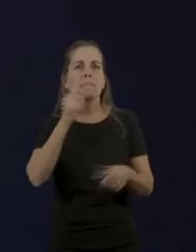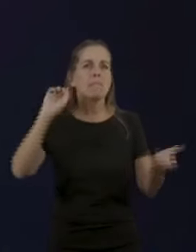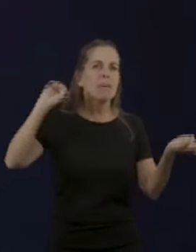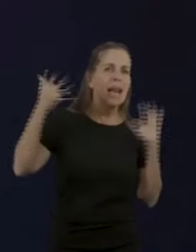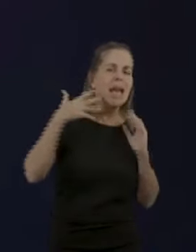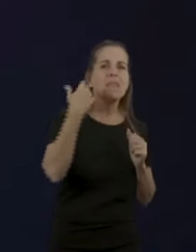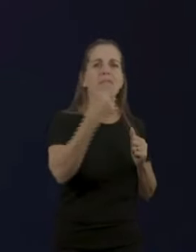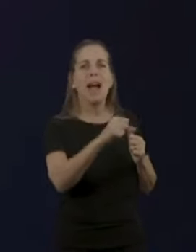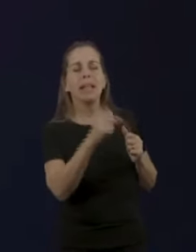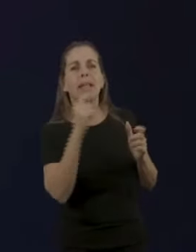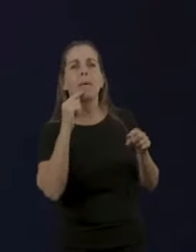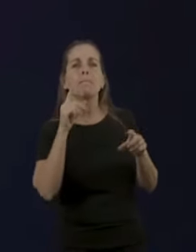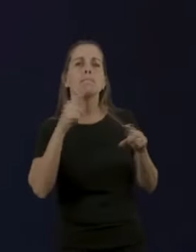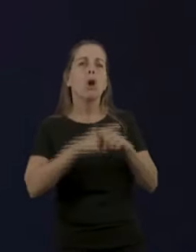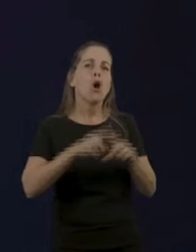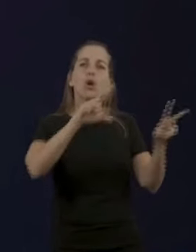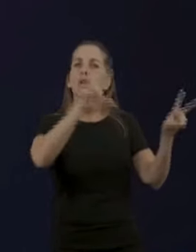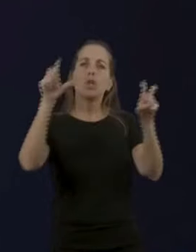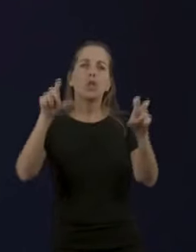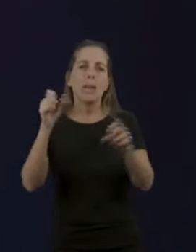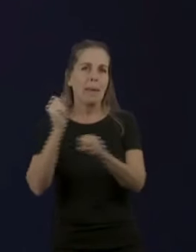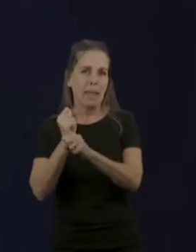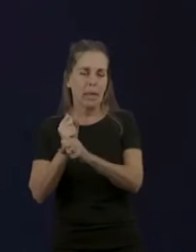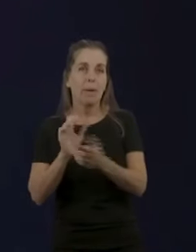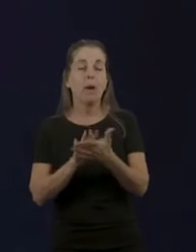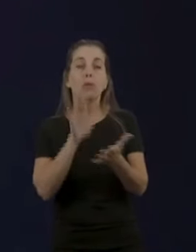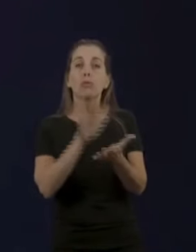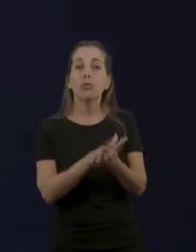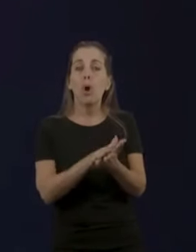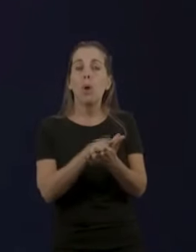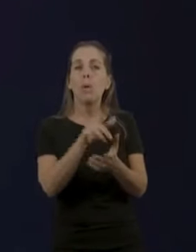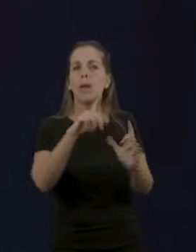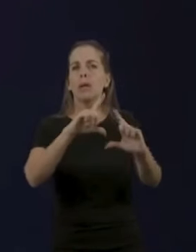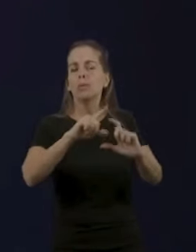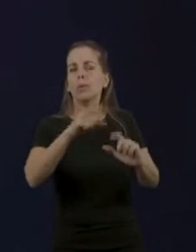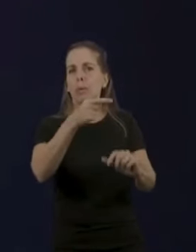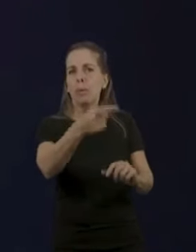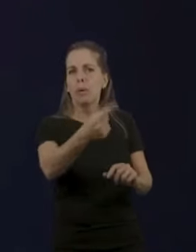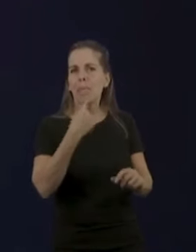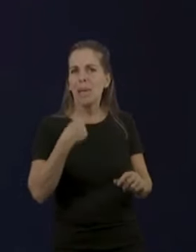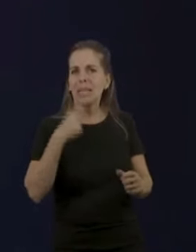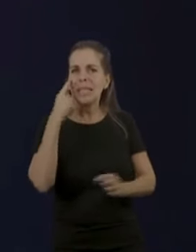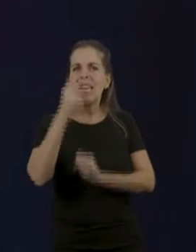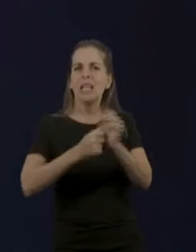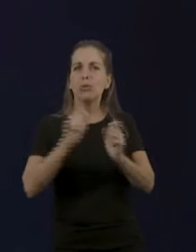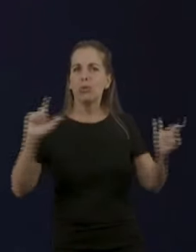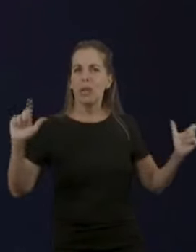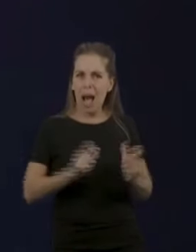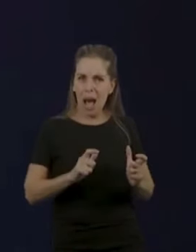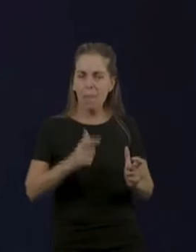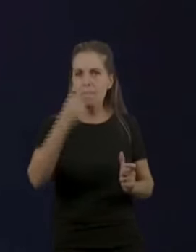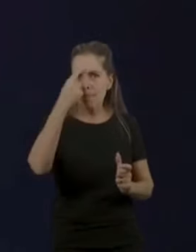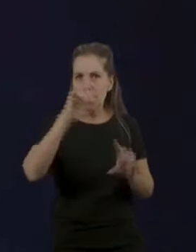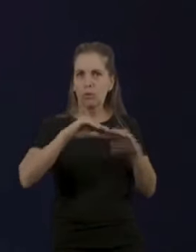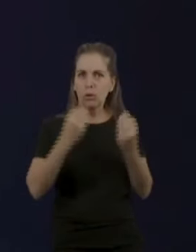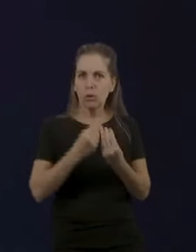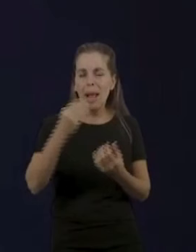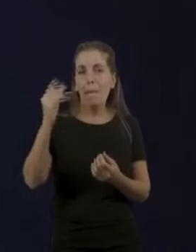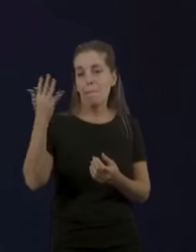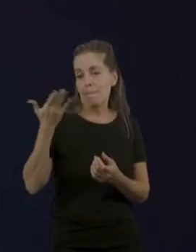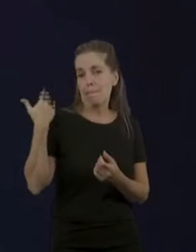temas de agenda de trabajo con respecto a los números de caída de la industria entiendo que son de marzo si mal no recuerdo